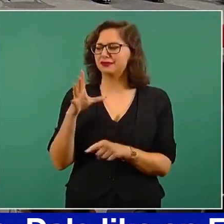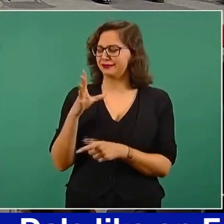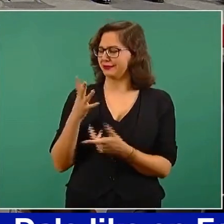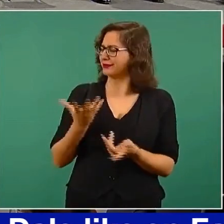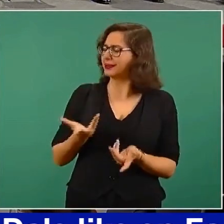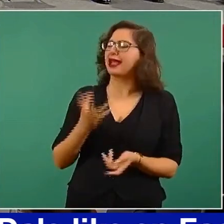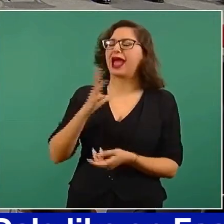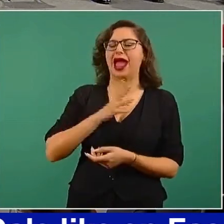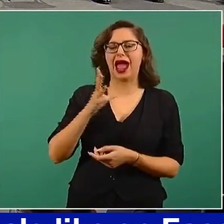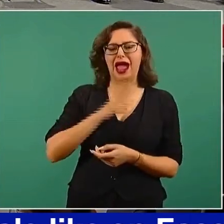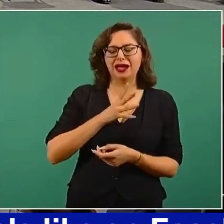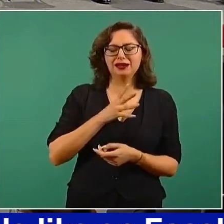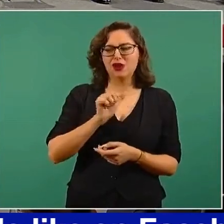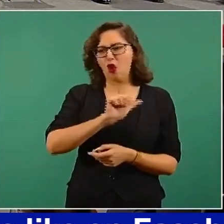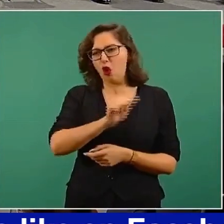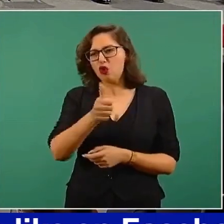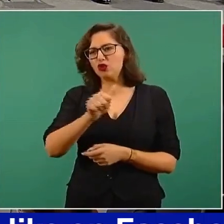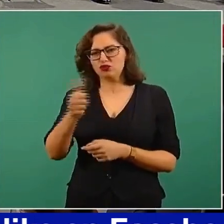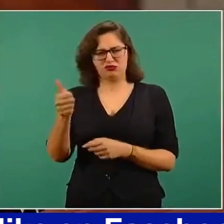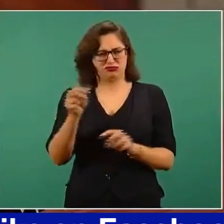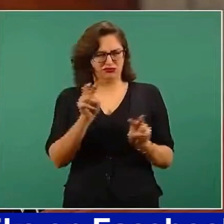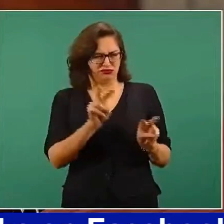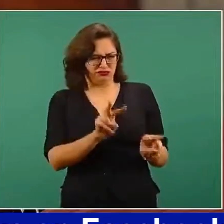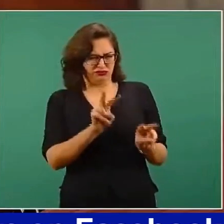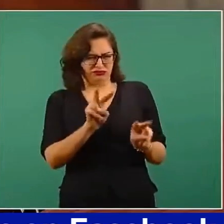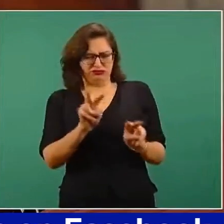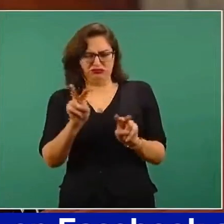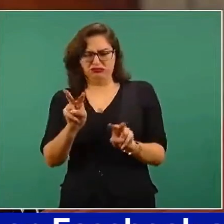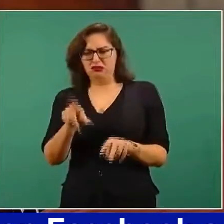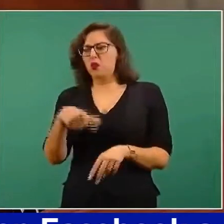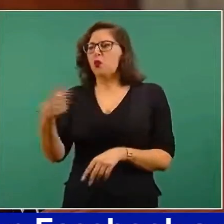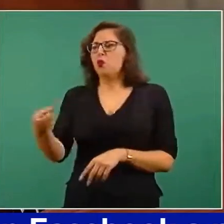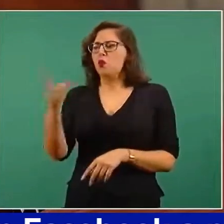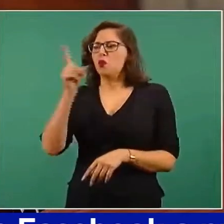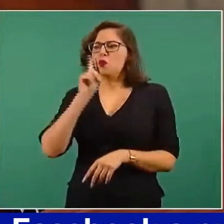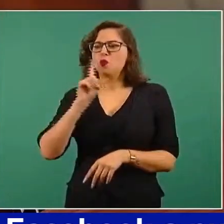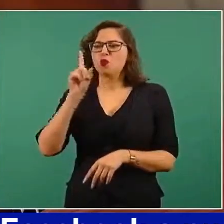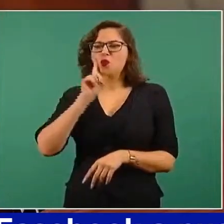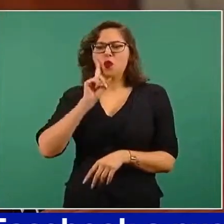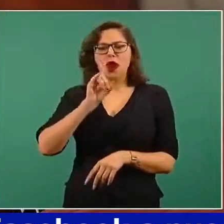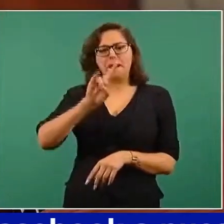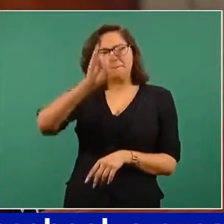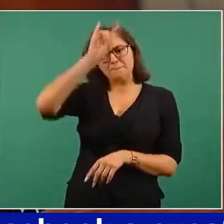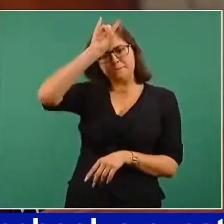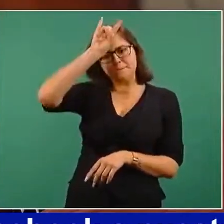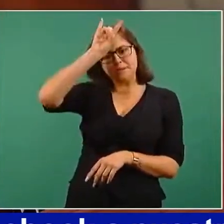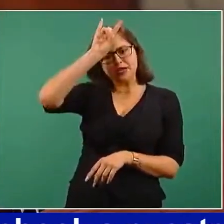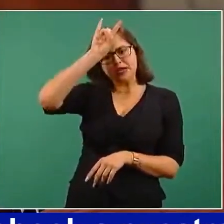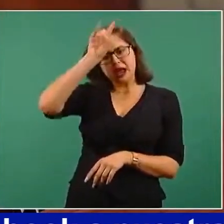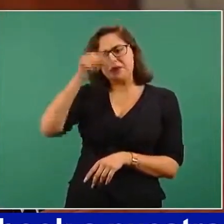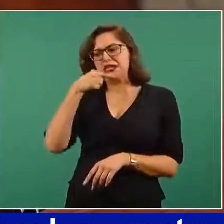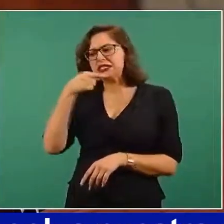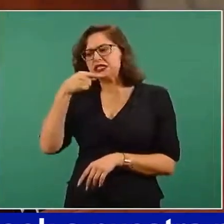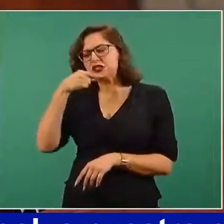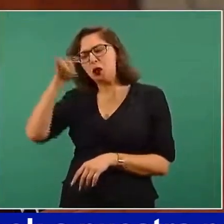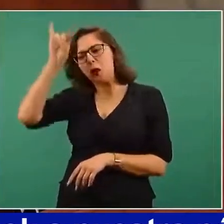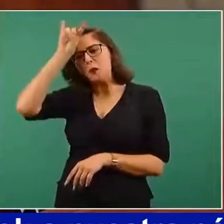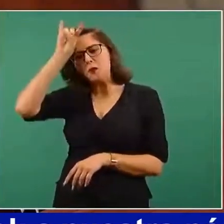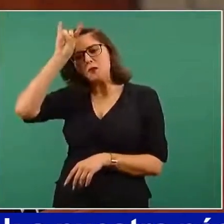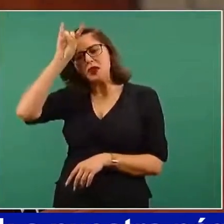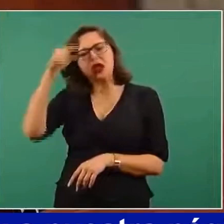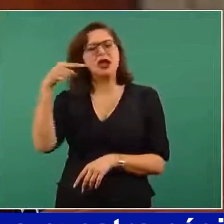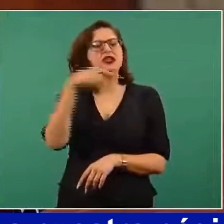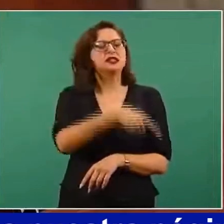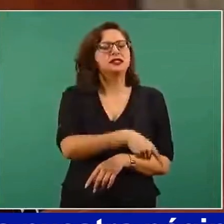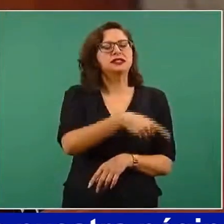que se analizaron en la corte, en donde también la señora estaba con su pijama y el niño también con su pijama, como si los secuestradores fueran